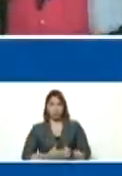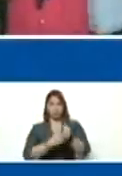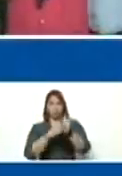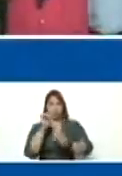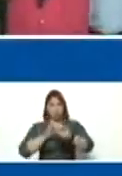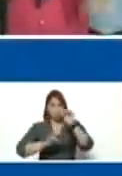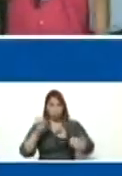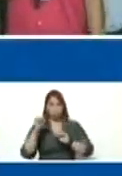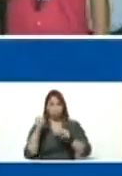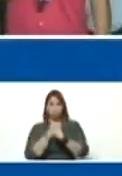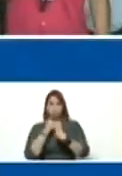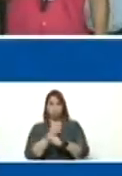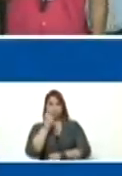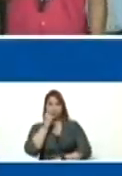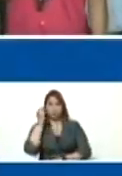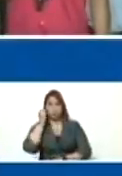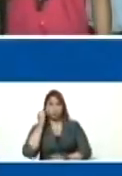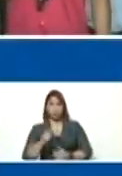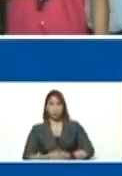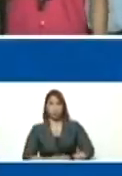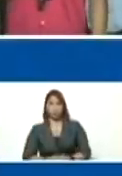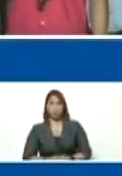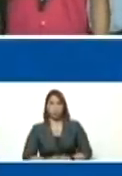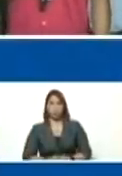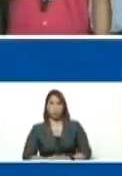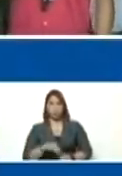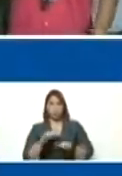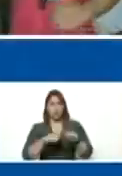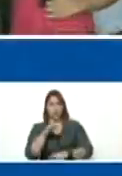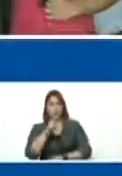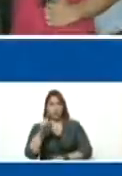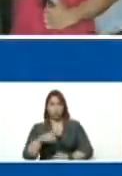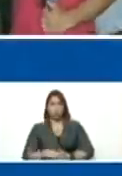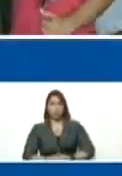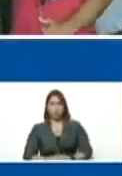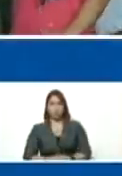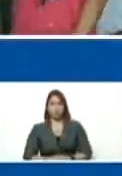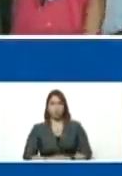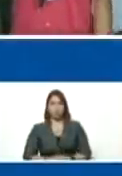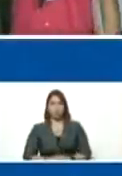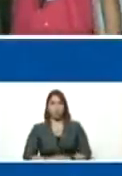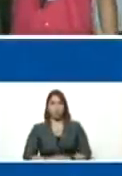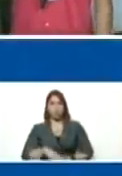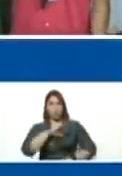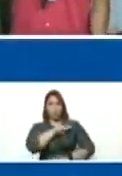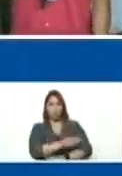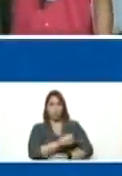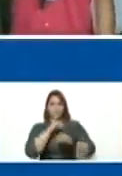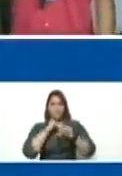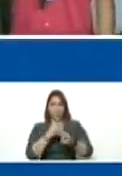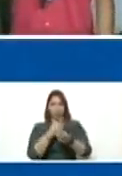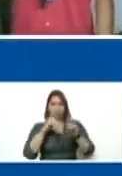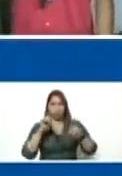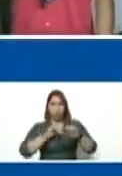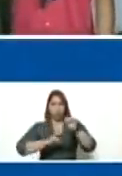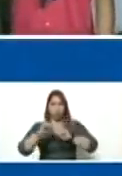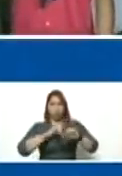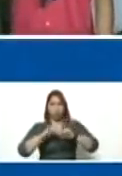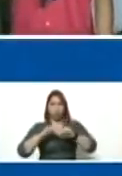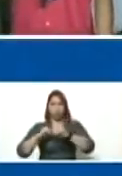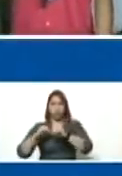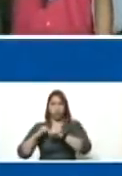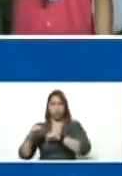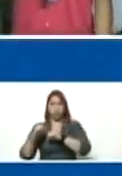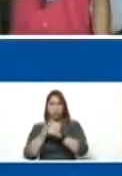sindical, obrero del siglo XXI, un poderoso y democrático movimiento obrero y